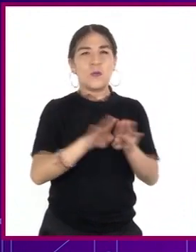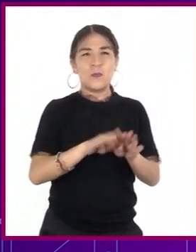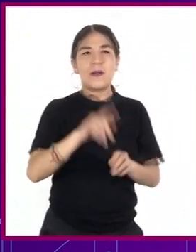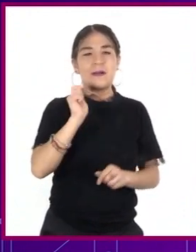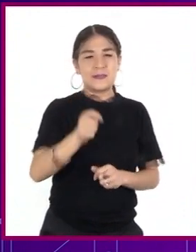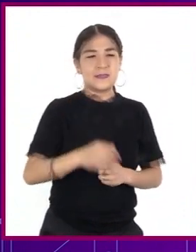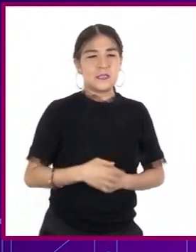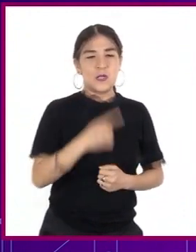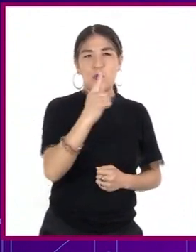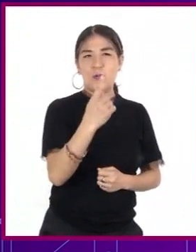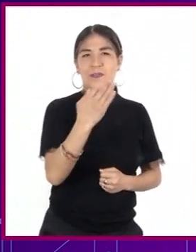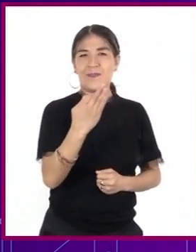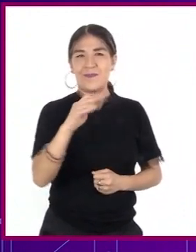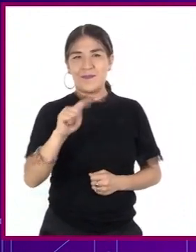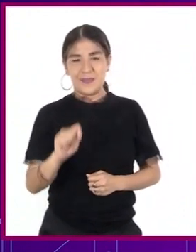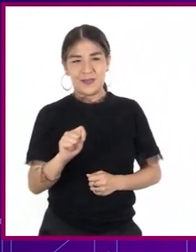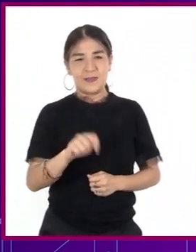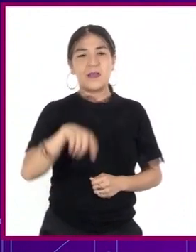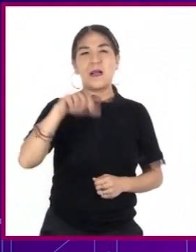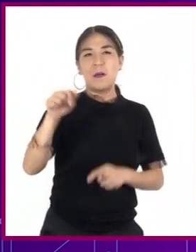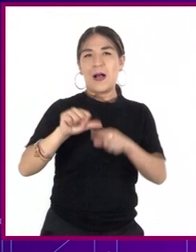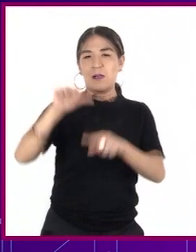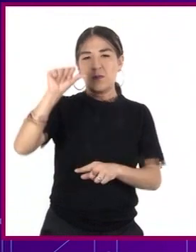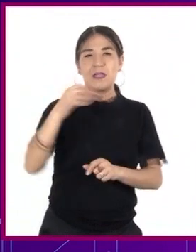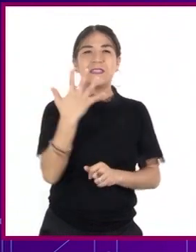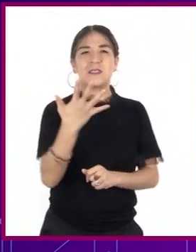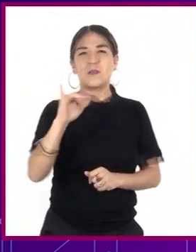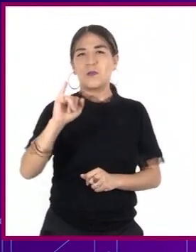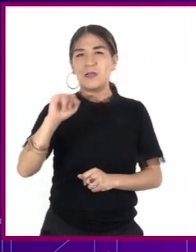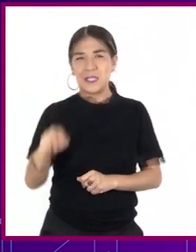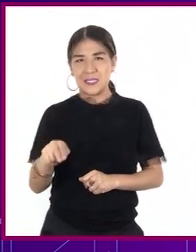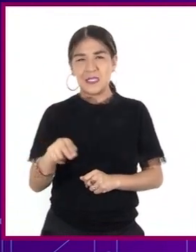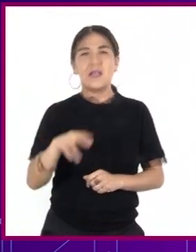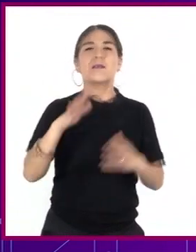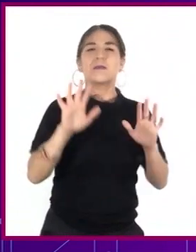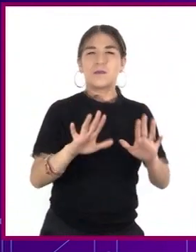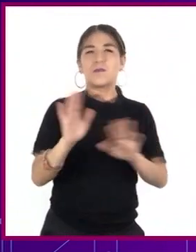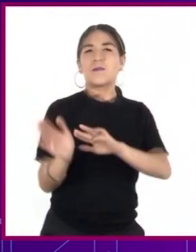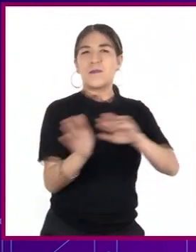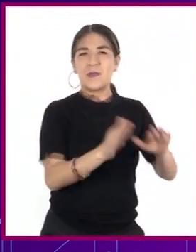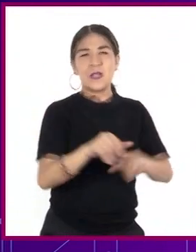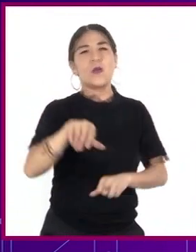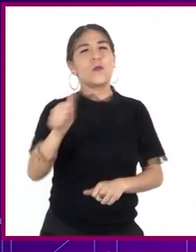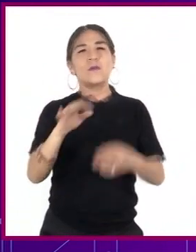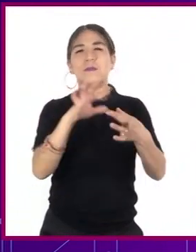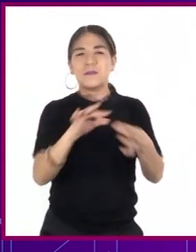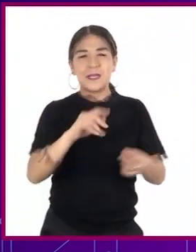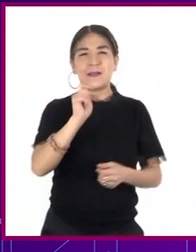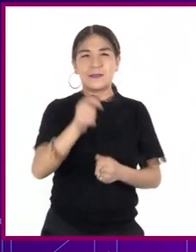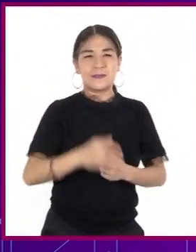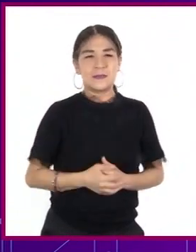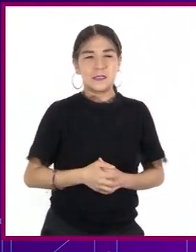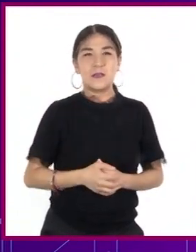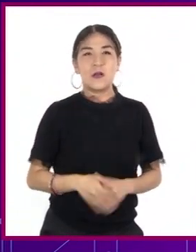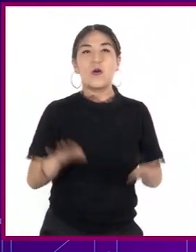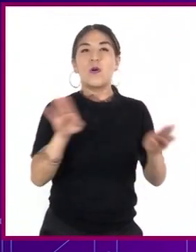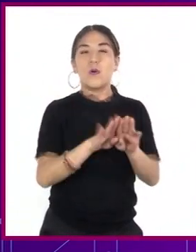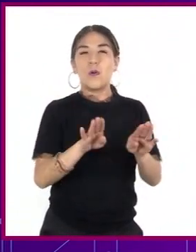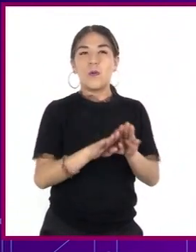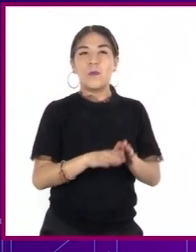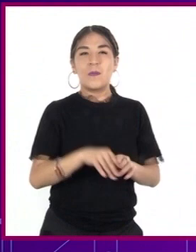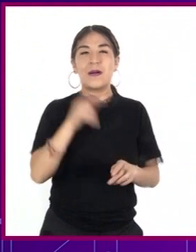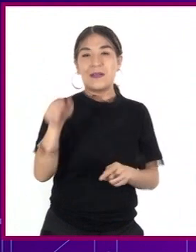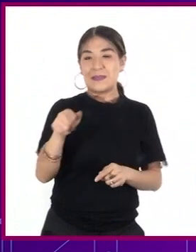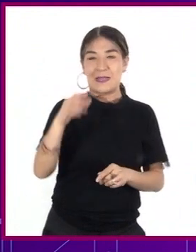pie y la altura de 5 pulgadas. Por otro lado, como lo que se quiere cubrir es la superficie de